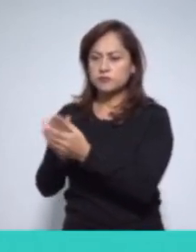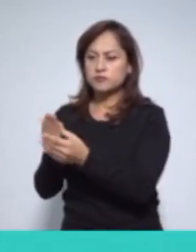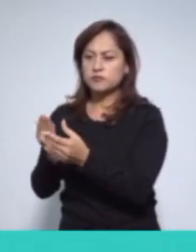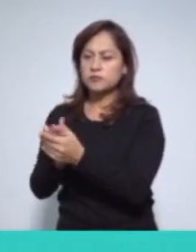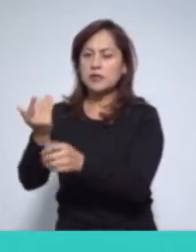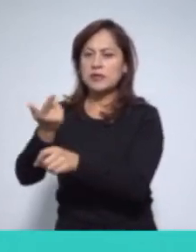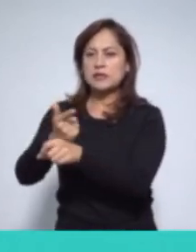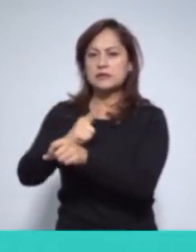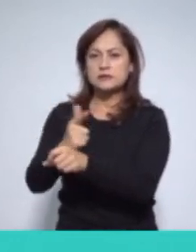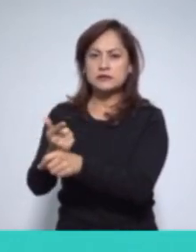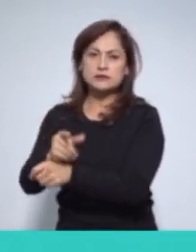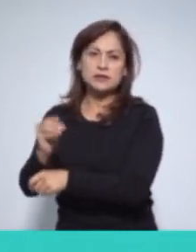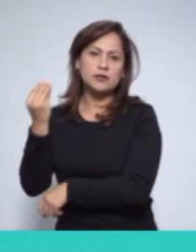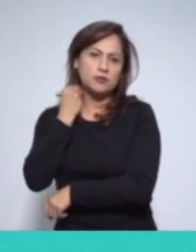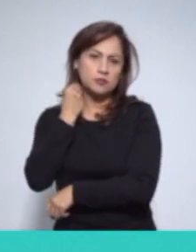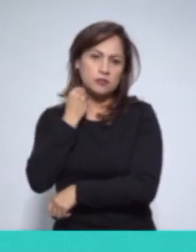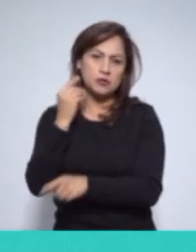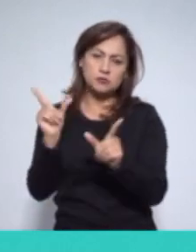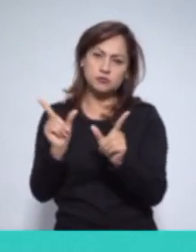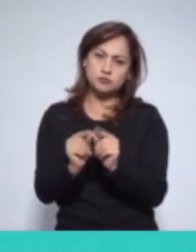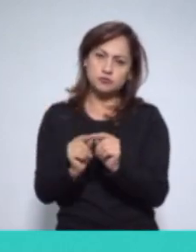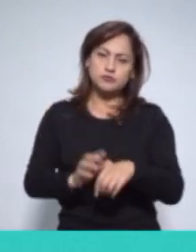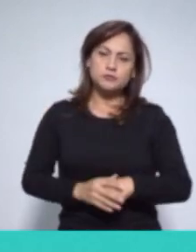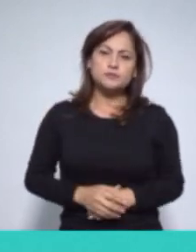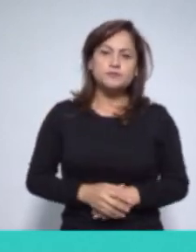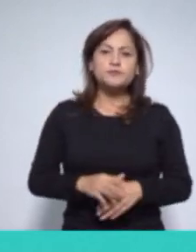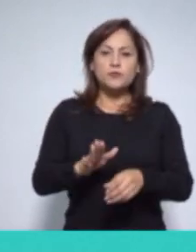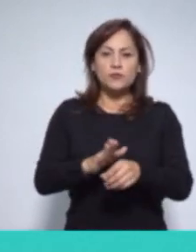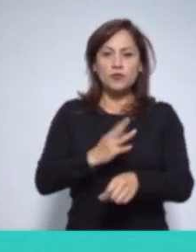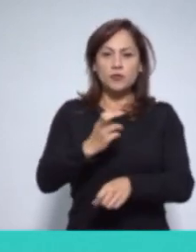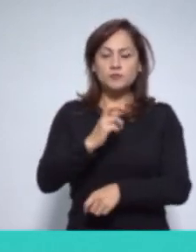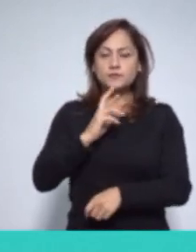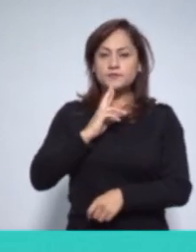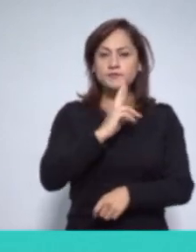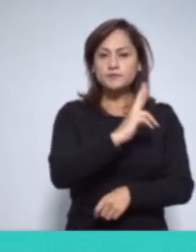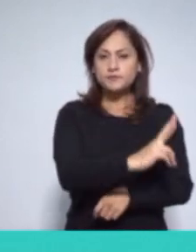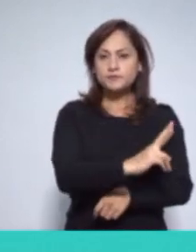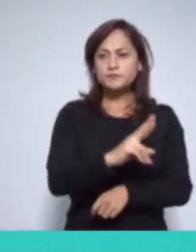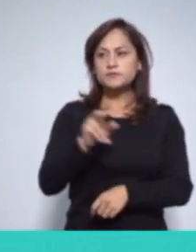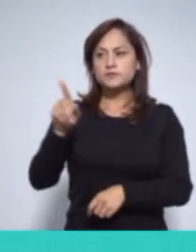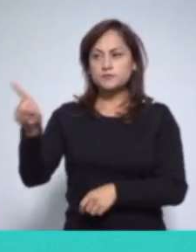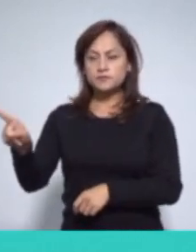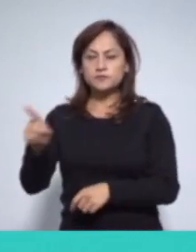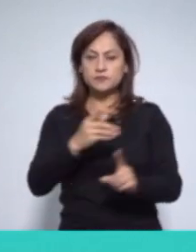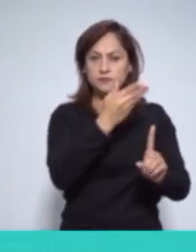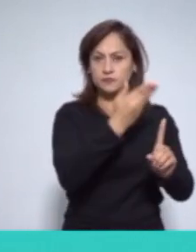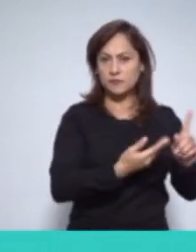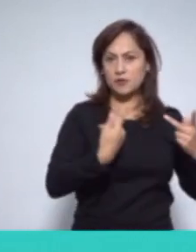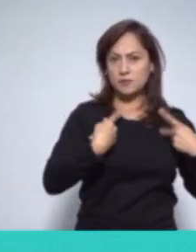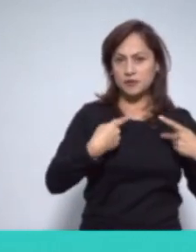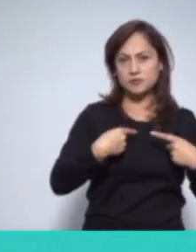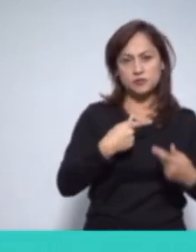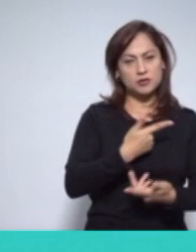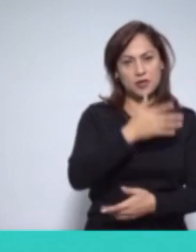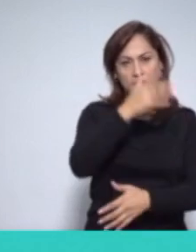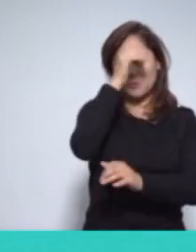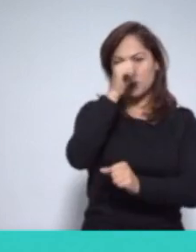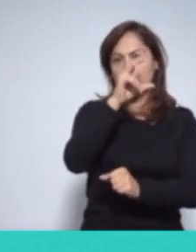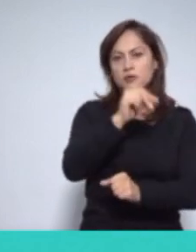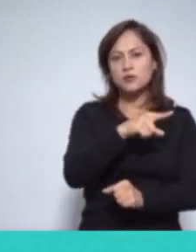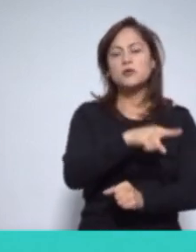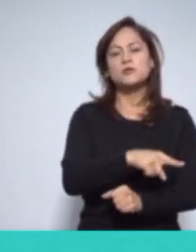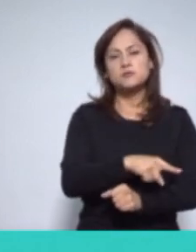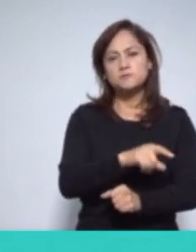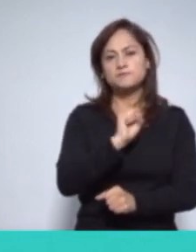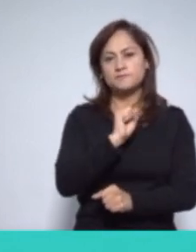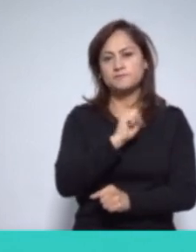de noviembre de 1994, Víctor Humberto Benítez Treviño fue procurador en PGR, por lo que se realizó una búsqueda en el Registro Nacional de